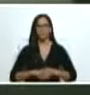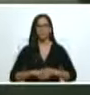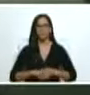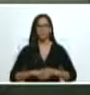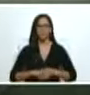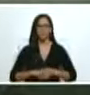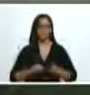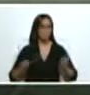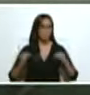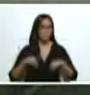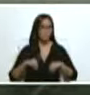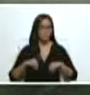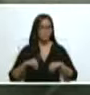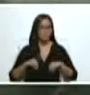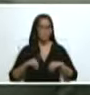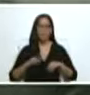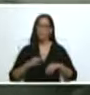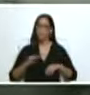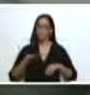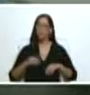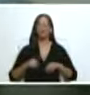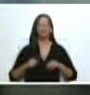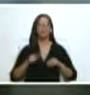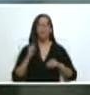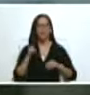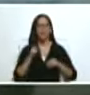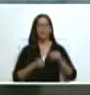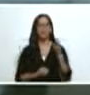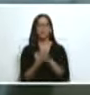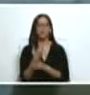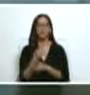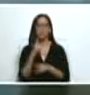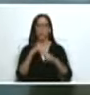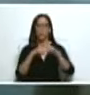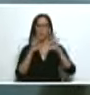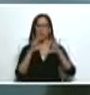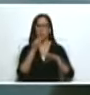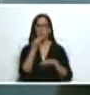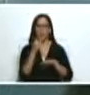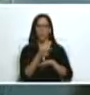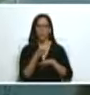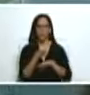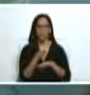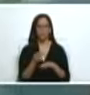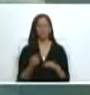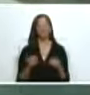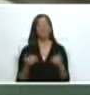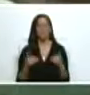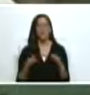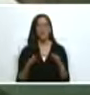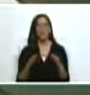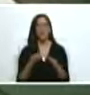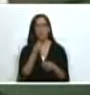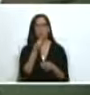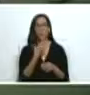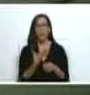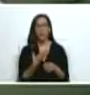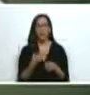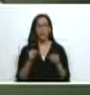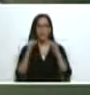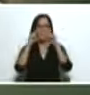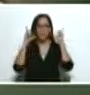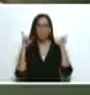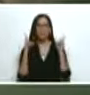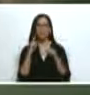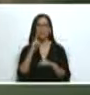¿Correcto? De allí nació el 1x10 del buen gobierno. Y vaya lo útil e impactante